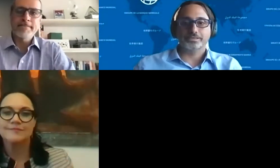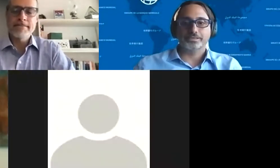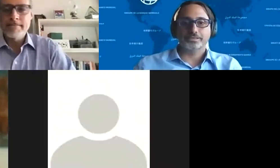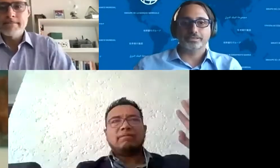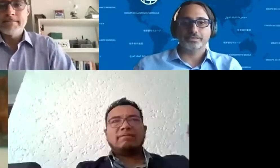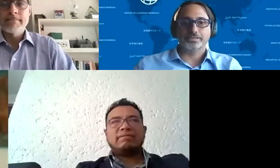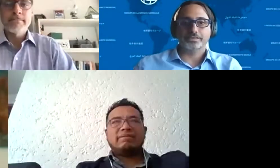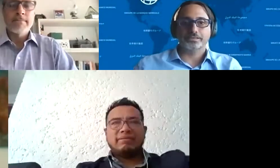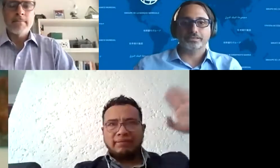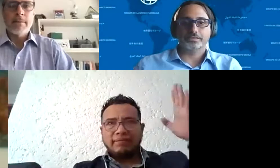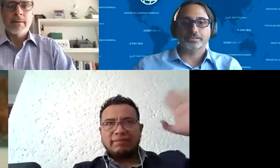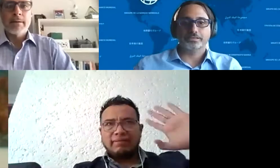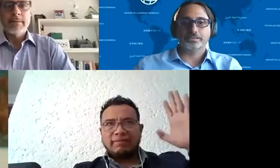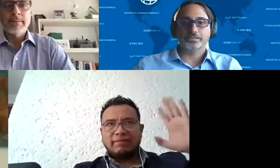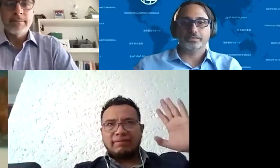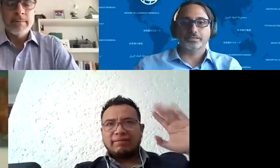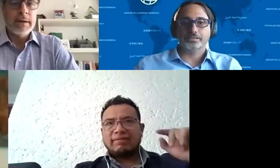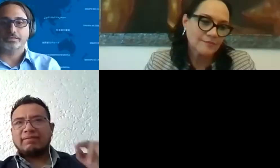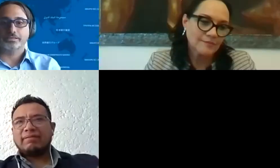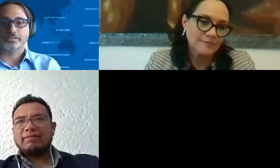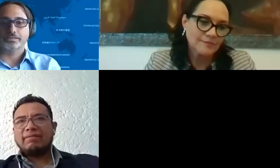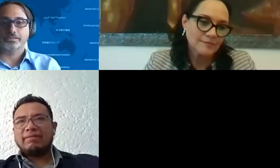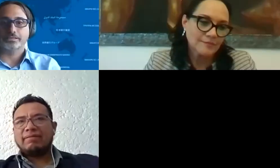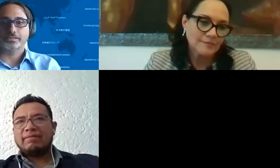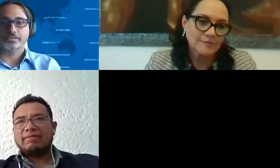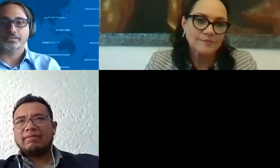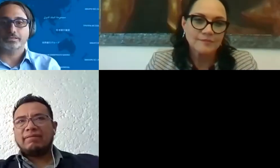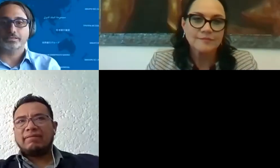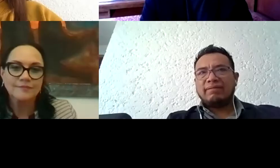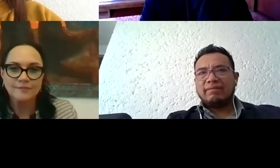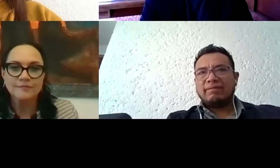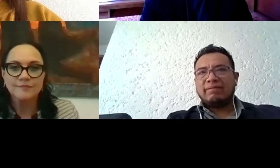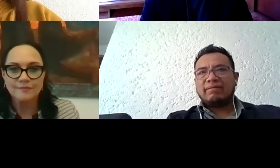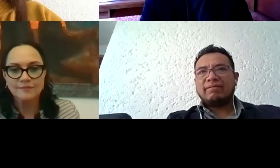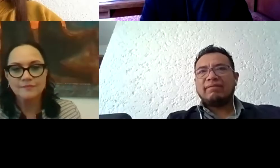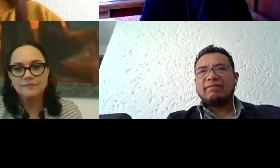mucho. Ustedes también cuídense mucho. Muchas gracias por todo. Gracias.